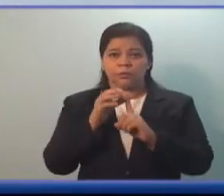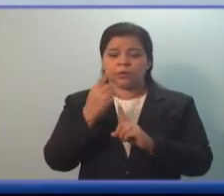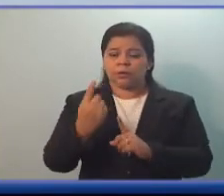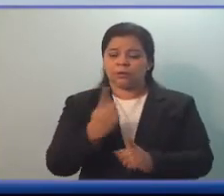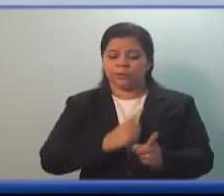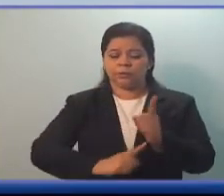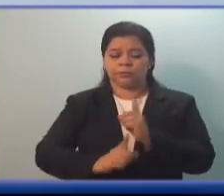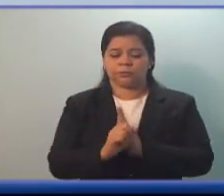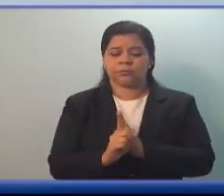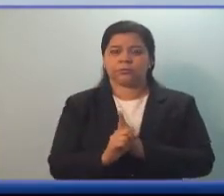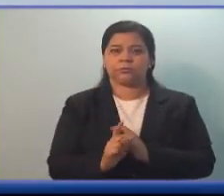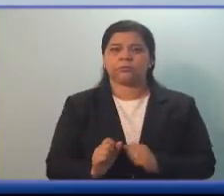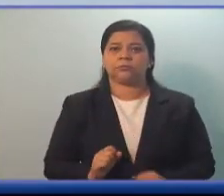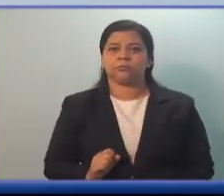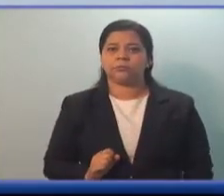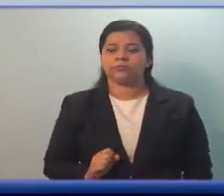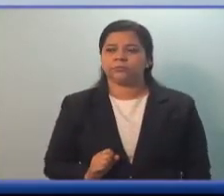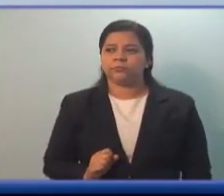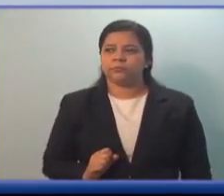suplente.